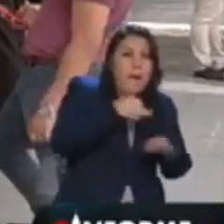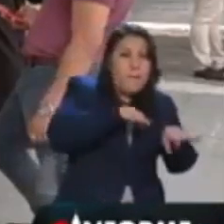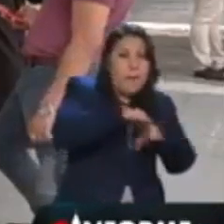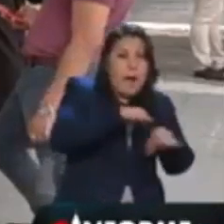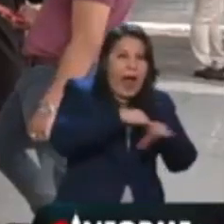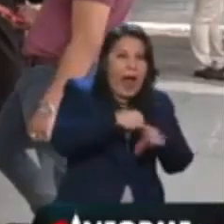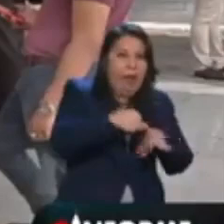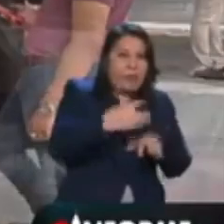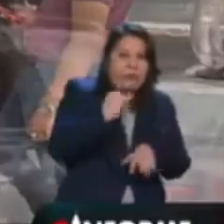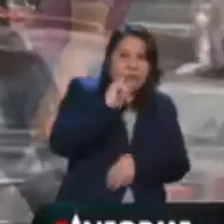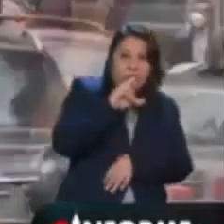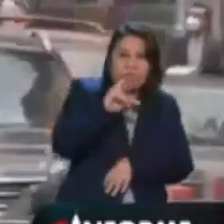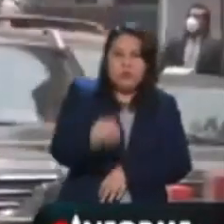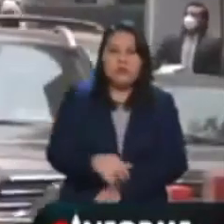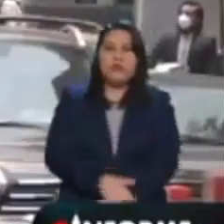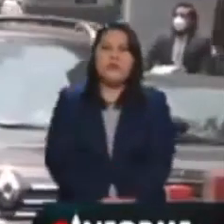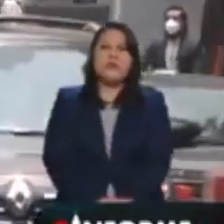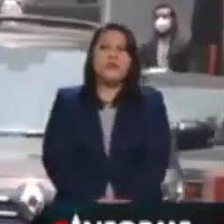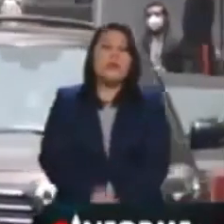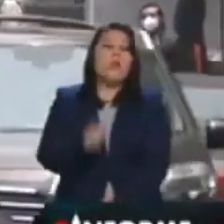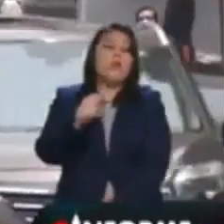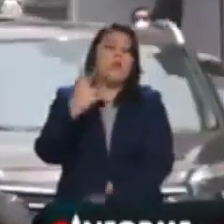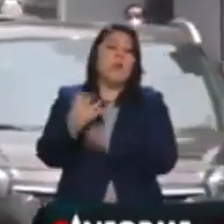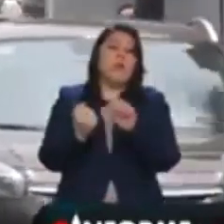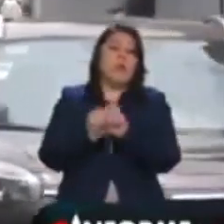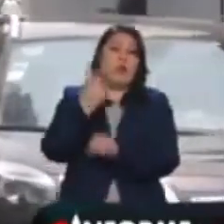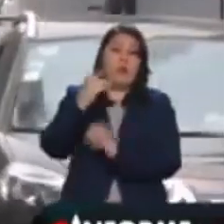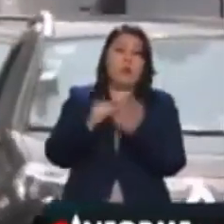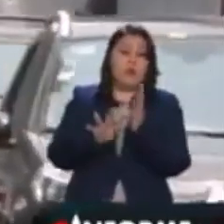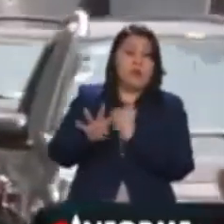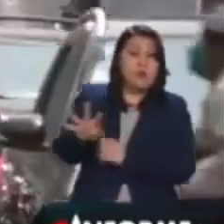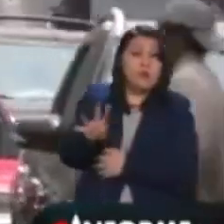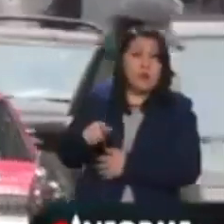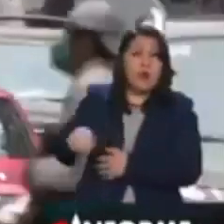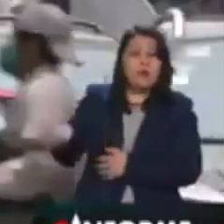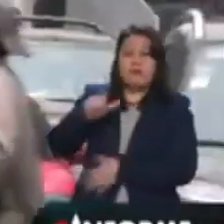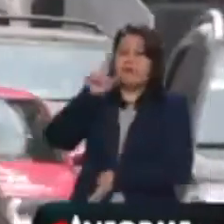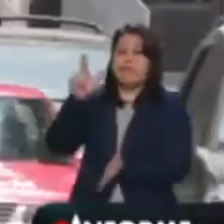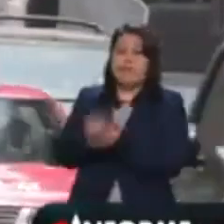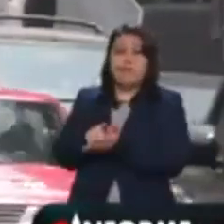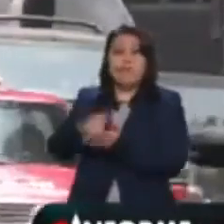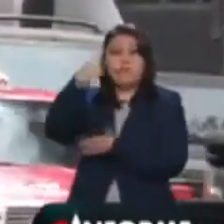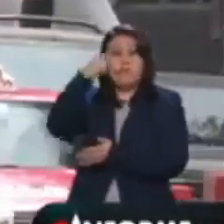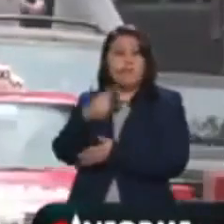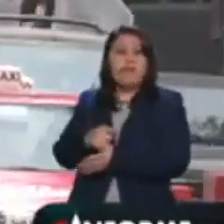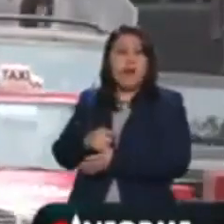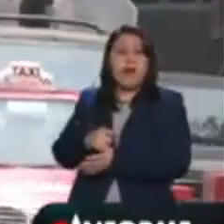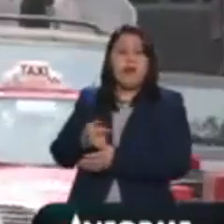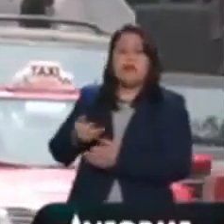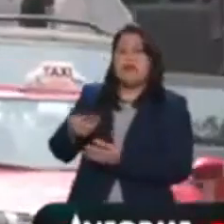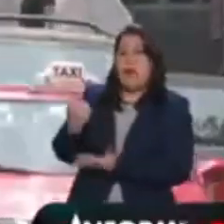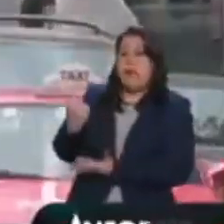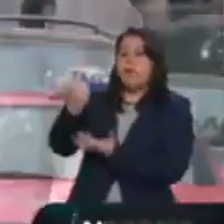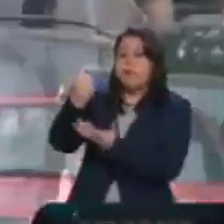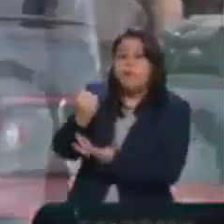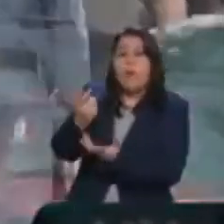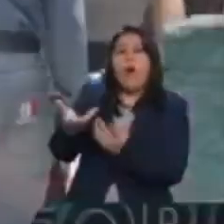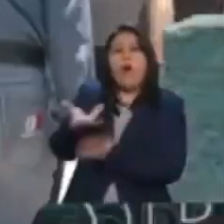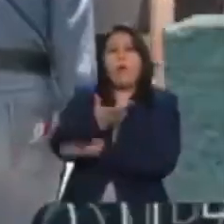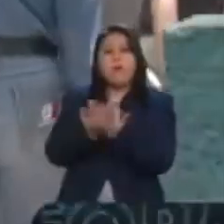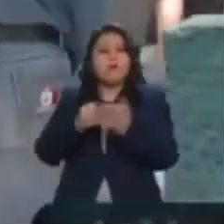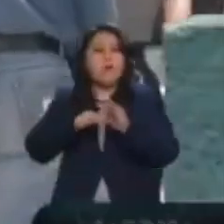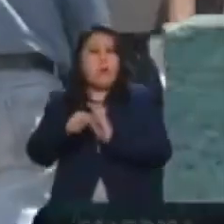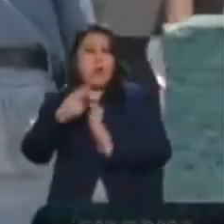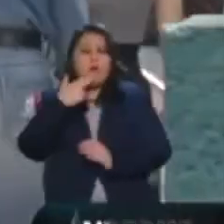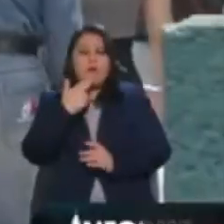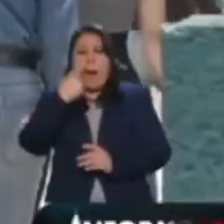2019, según las reglas de carácter general para la administración de los recursos fiscales y participaciones en ingresos federales